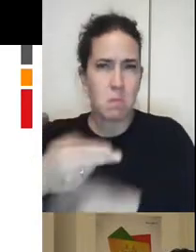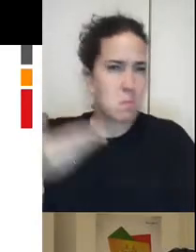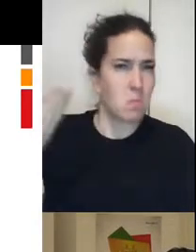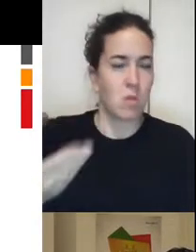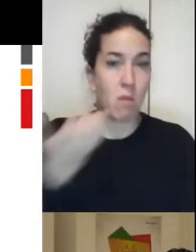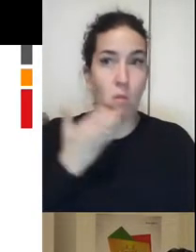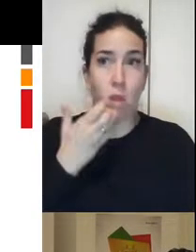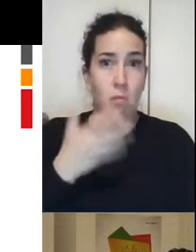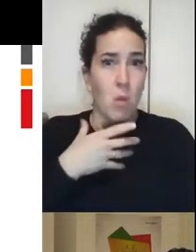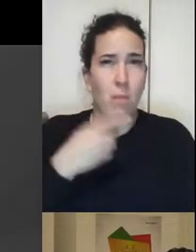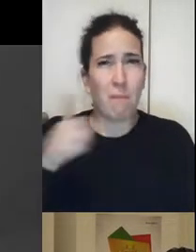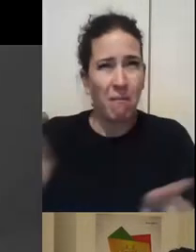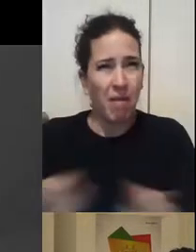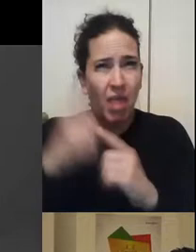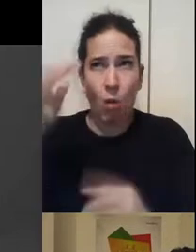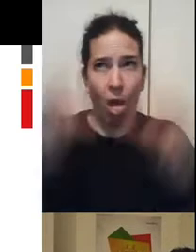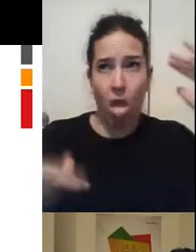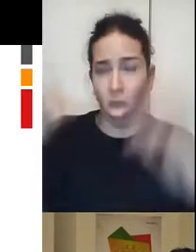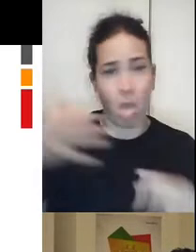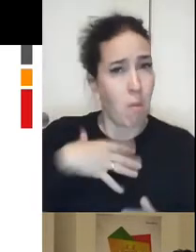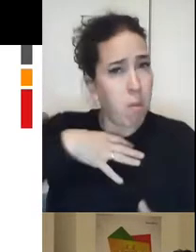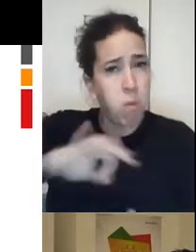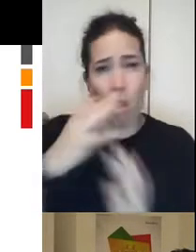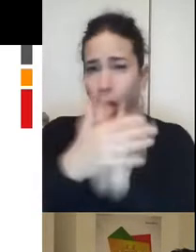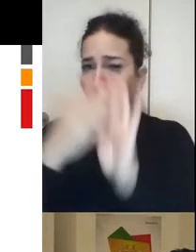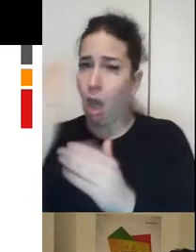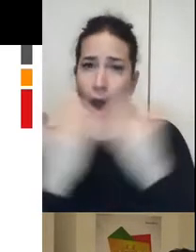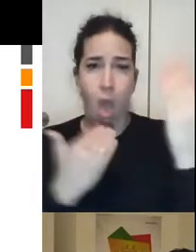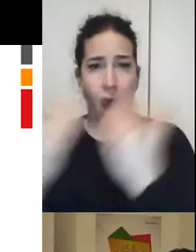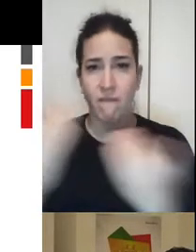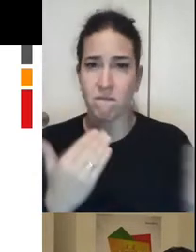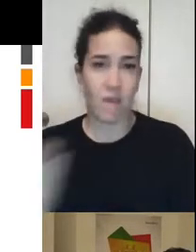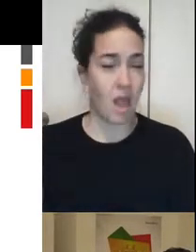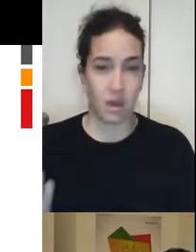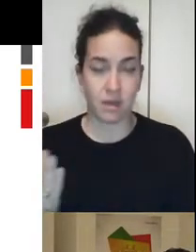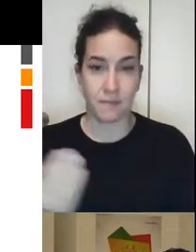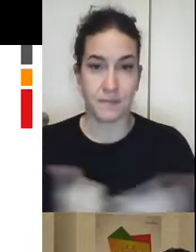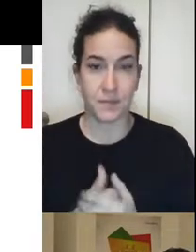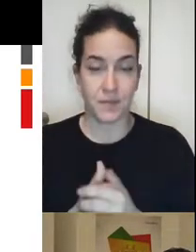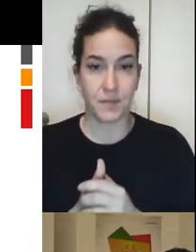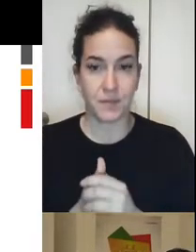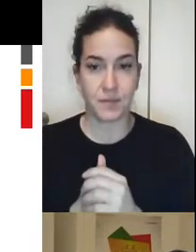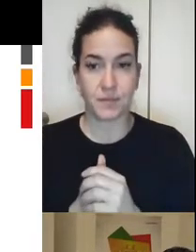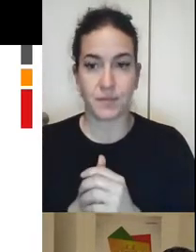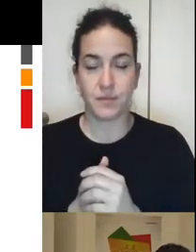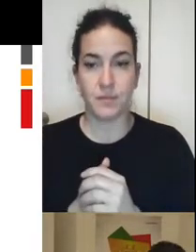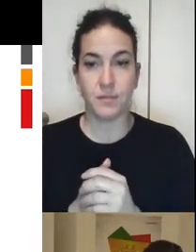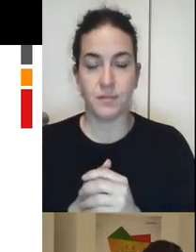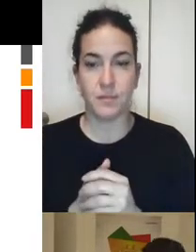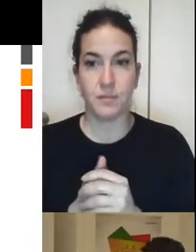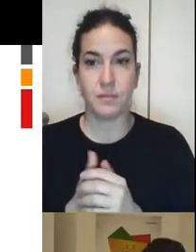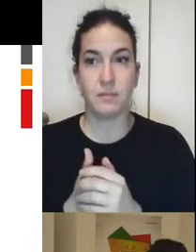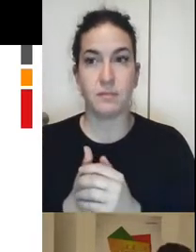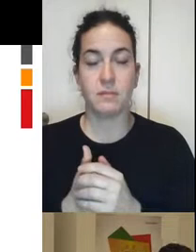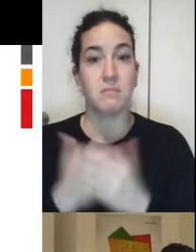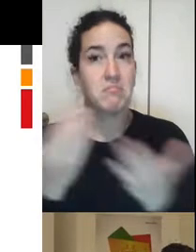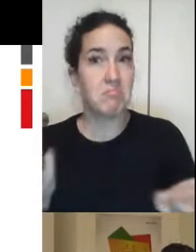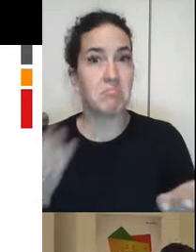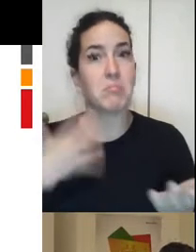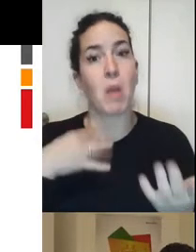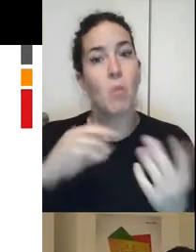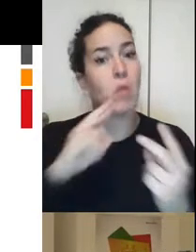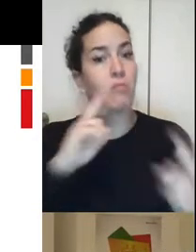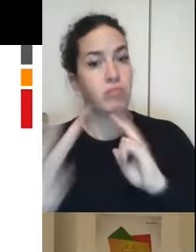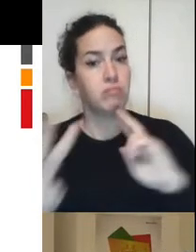con nosotros, José Luis Villacañas, por ejemplo, que reciba alguna crítica de parte de